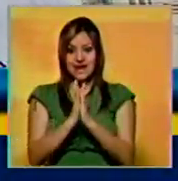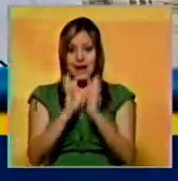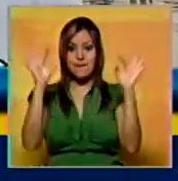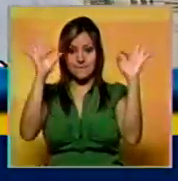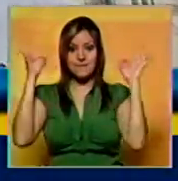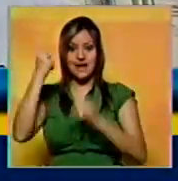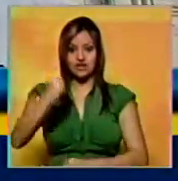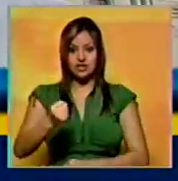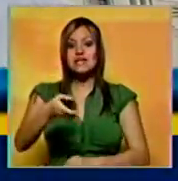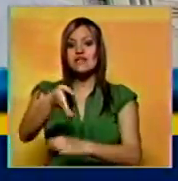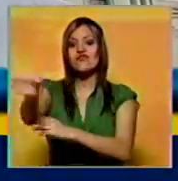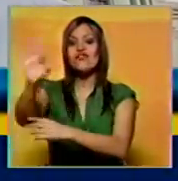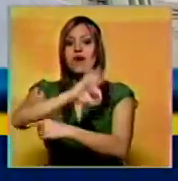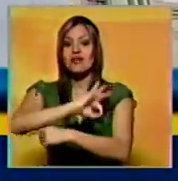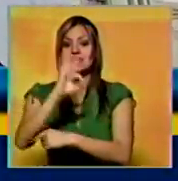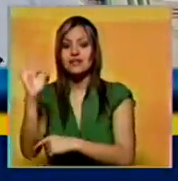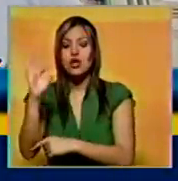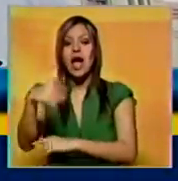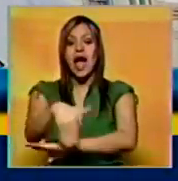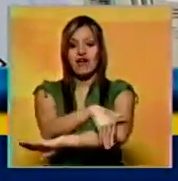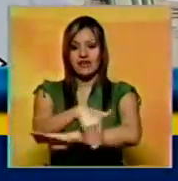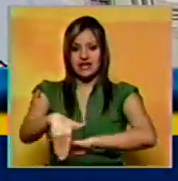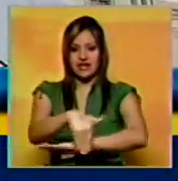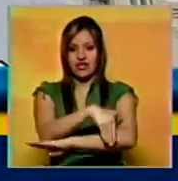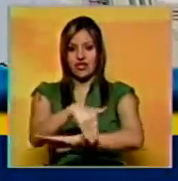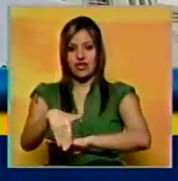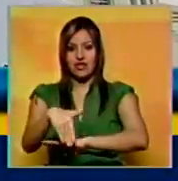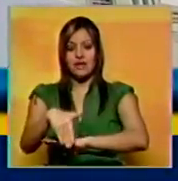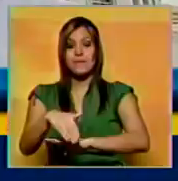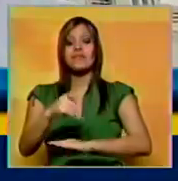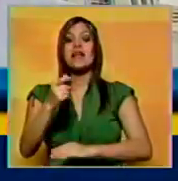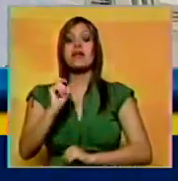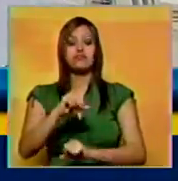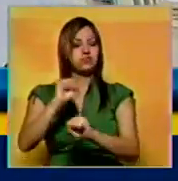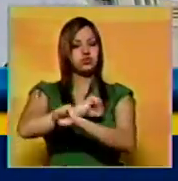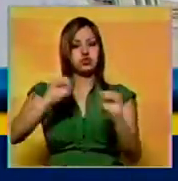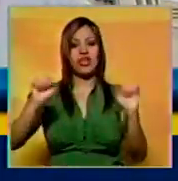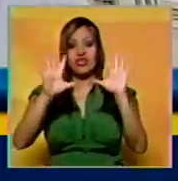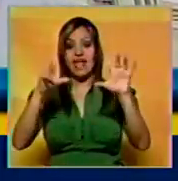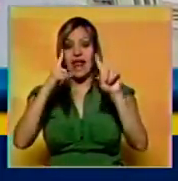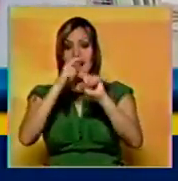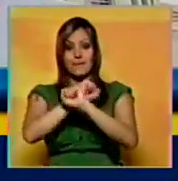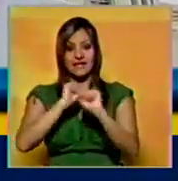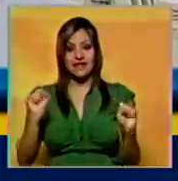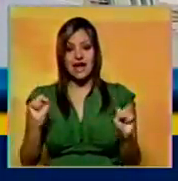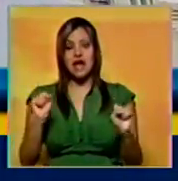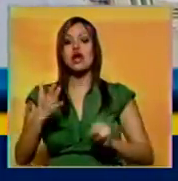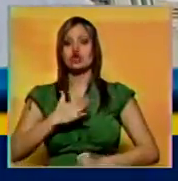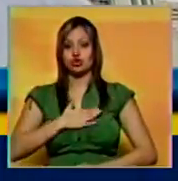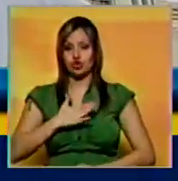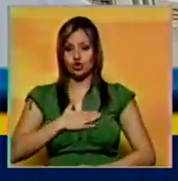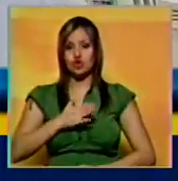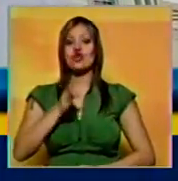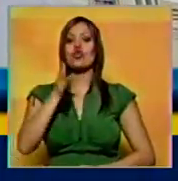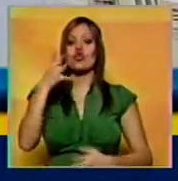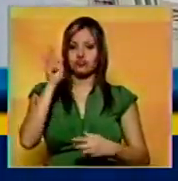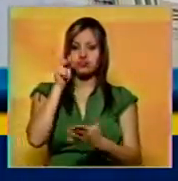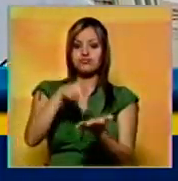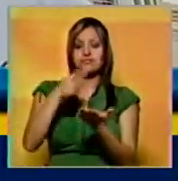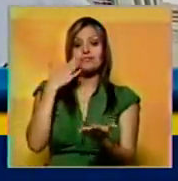barquisimeto por la avenida Lara la misa fue bien temprano a las 10 de la mañana y nosotros por supuesto estuvimos